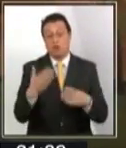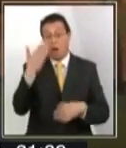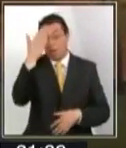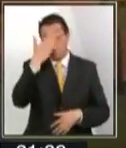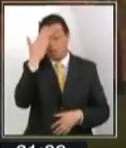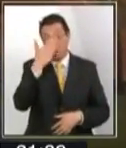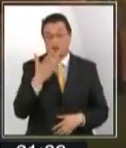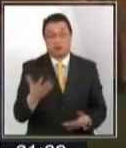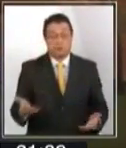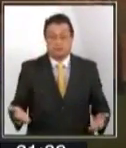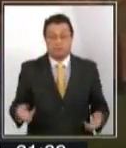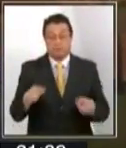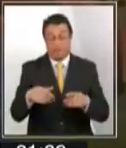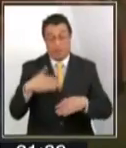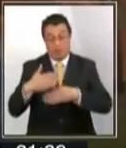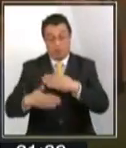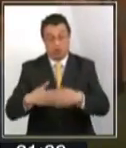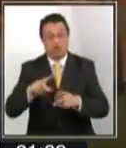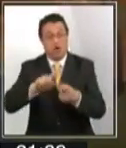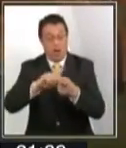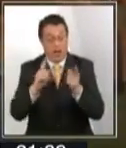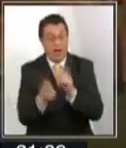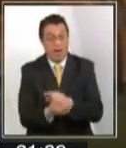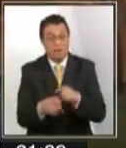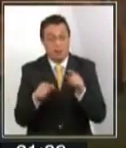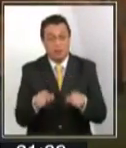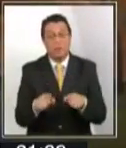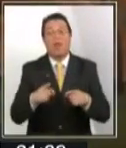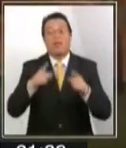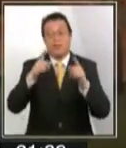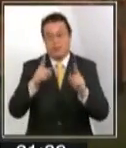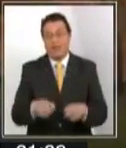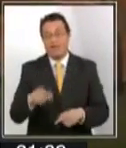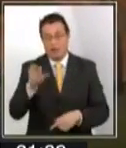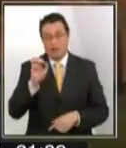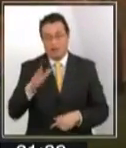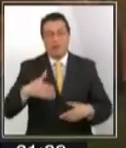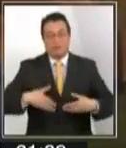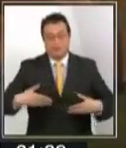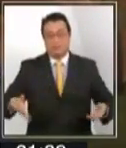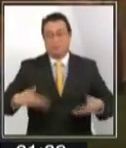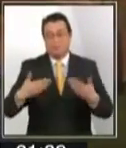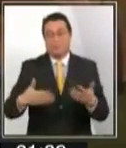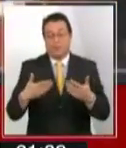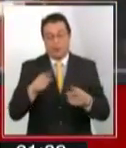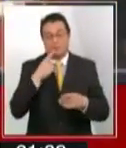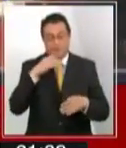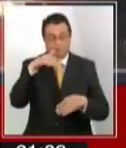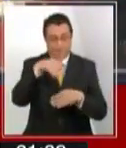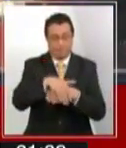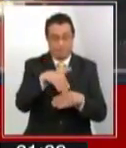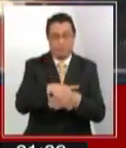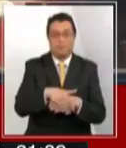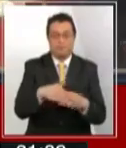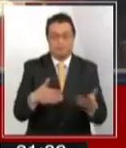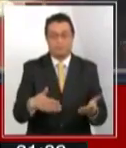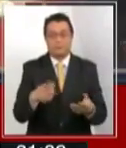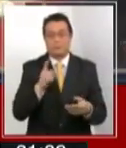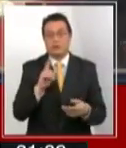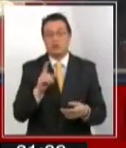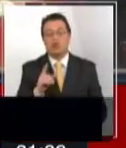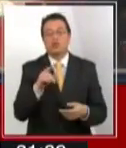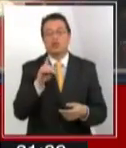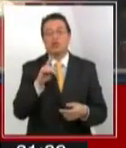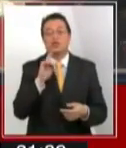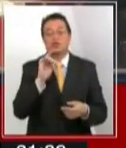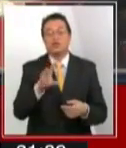tanto, los procesos de cambio en esta materia deben ser alentados y sometidos a escrutinio y no ser